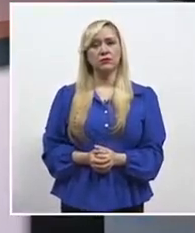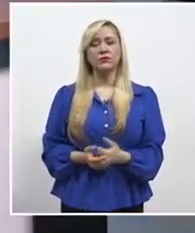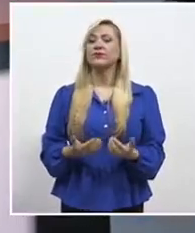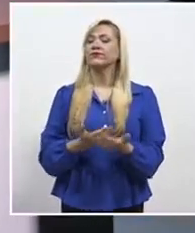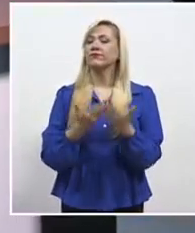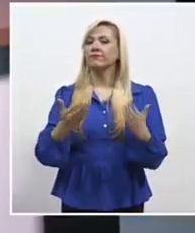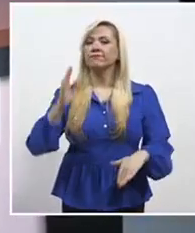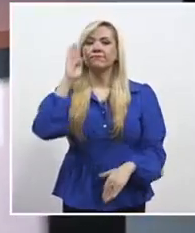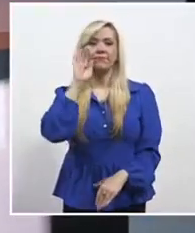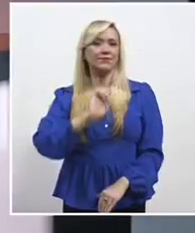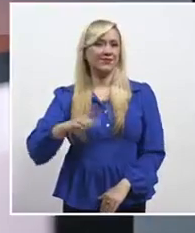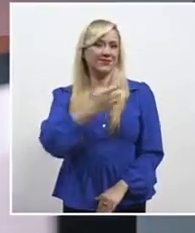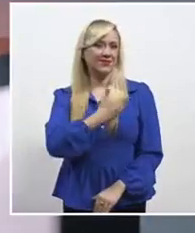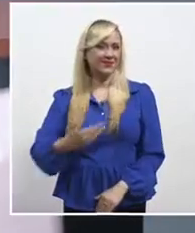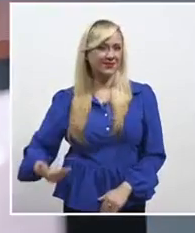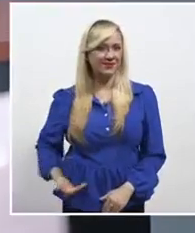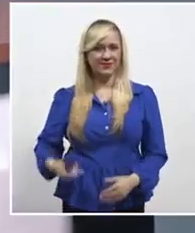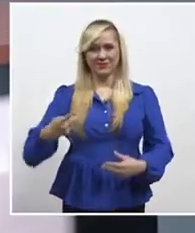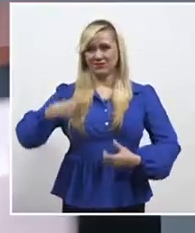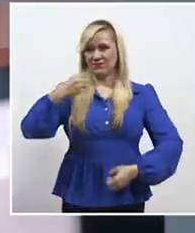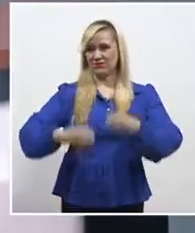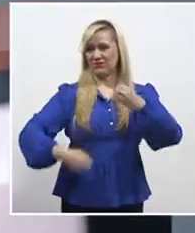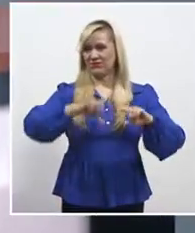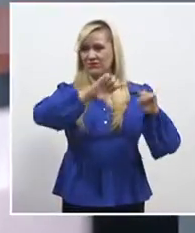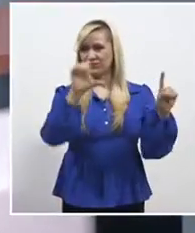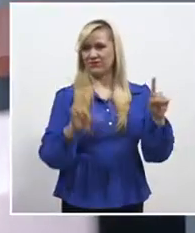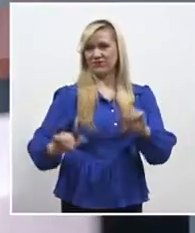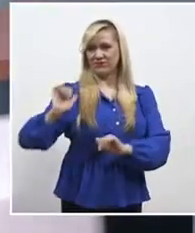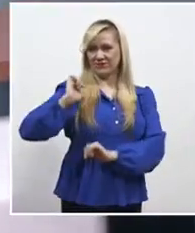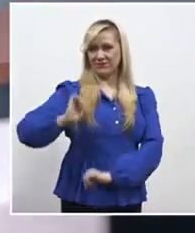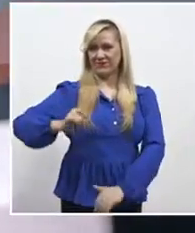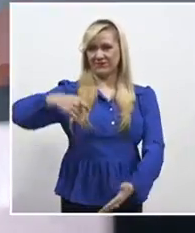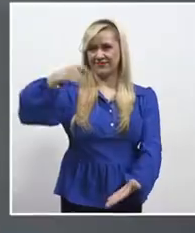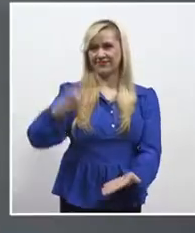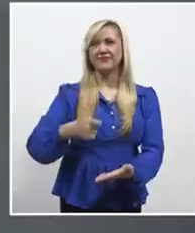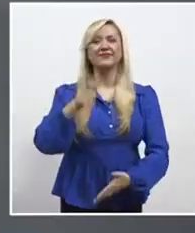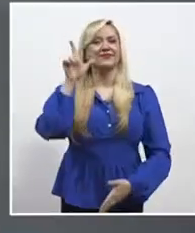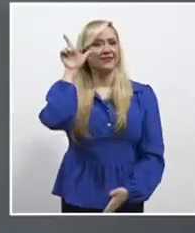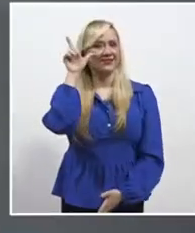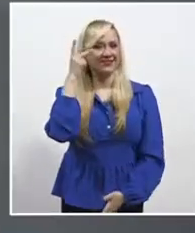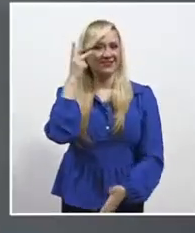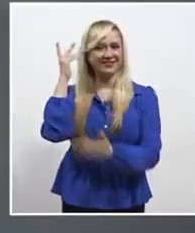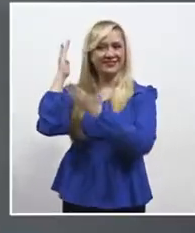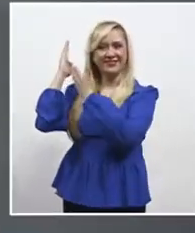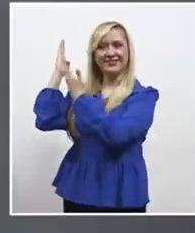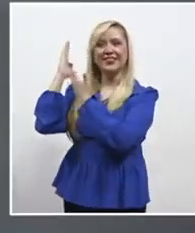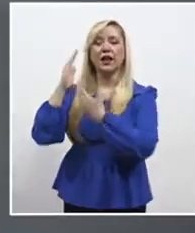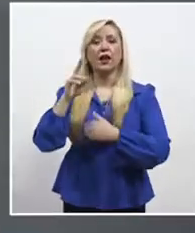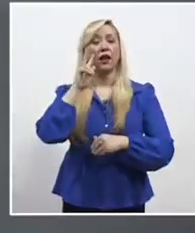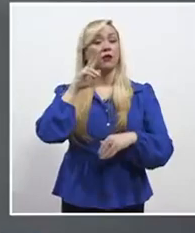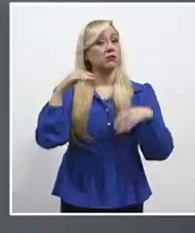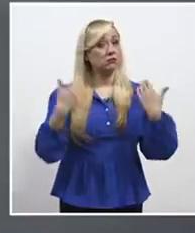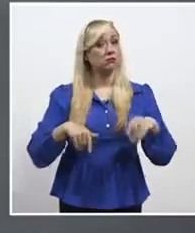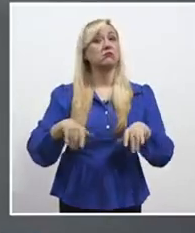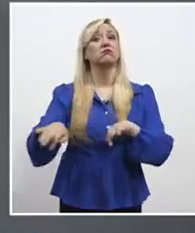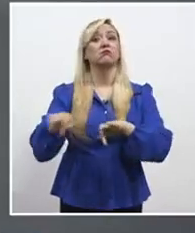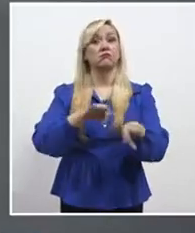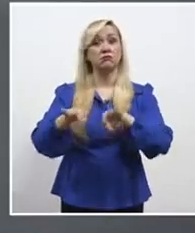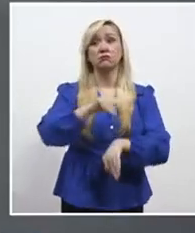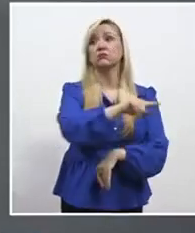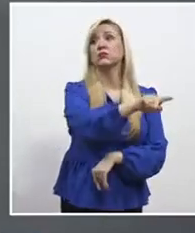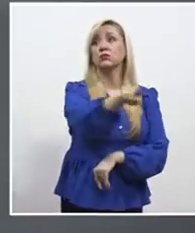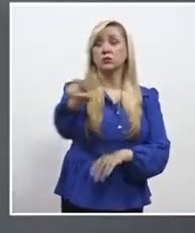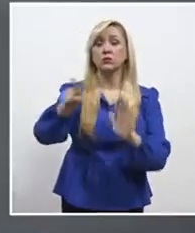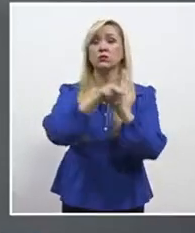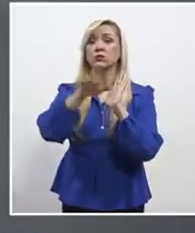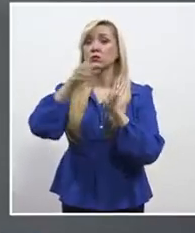La ministra presidenta del Poder Judicial de la Federación, Norma Lucía Piña Hernández, reconoció la labor informativa prudente que privilegia el derecho de